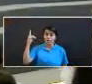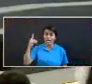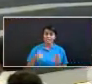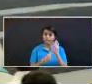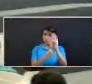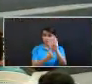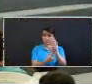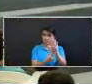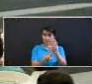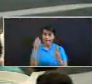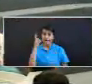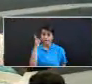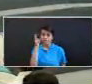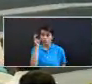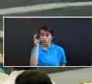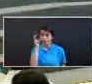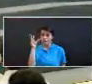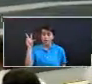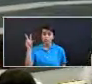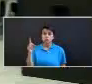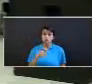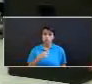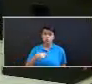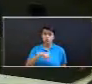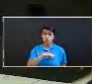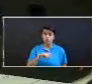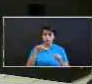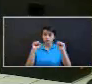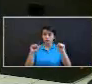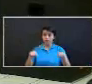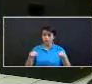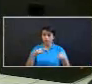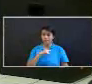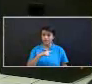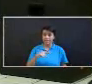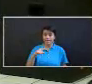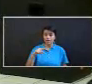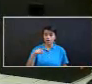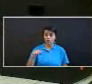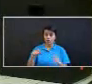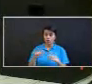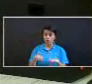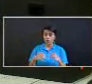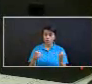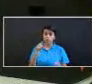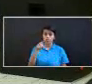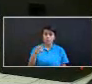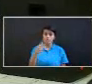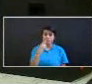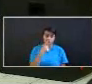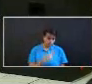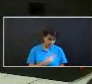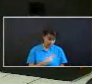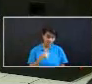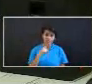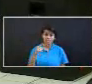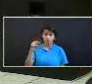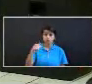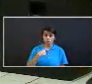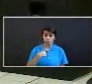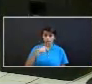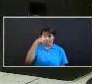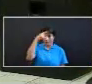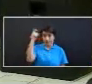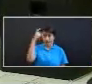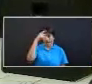manifieste. Escúchame, nosotros podemos hacer lo que hacemos porque hay gente como usted que se humilla y dice, yo voy a trabajar para la obra